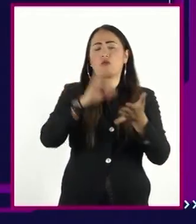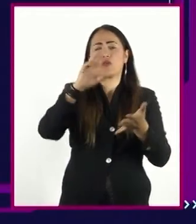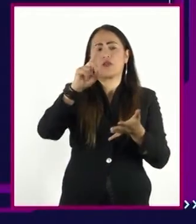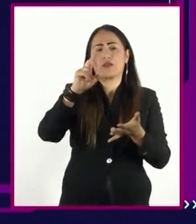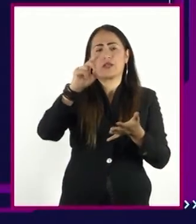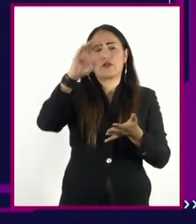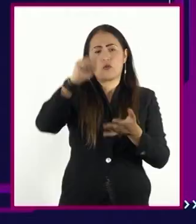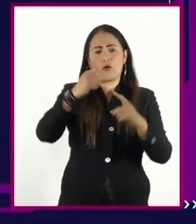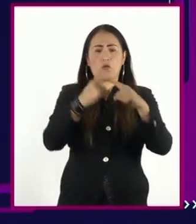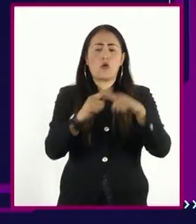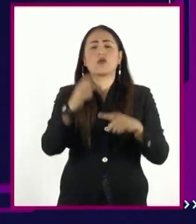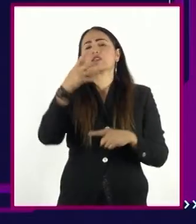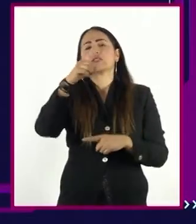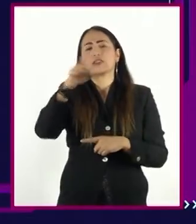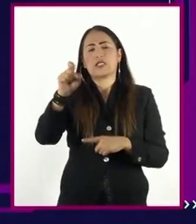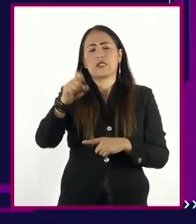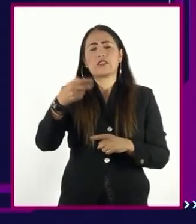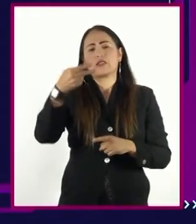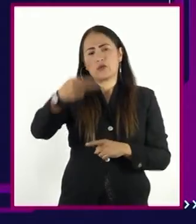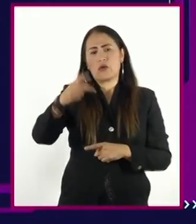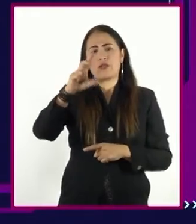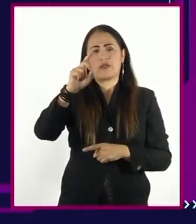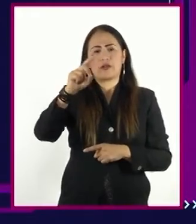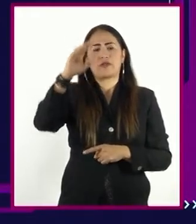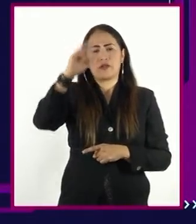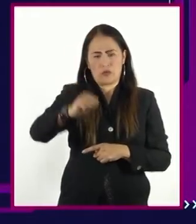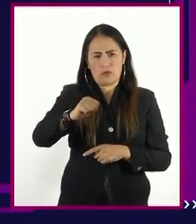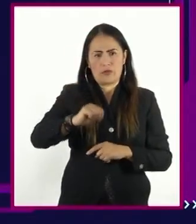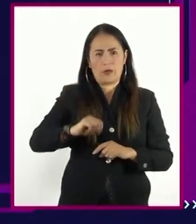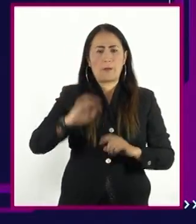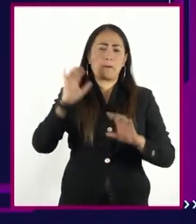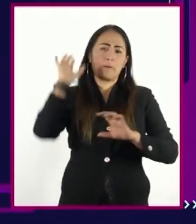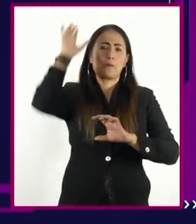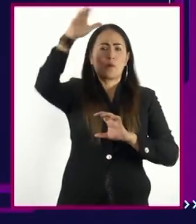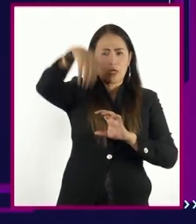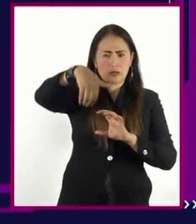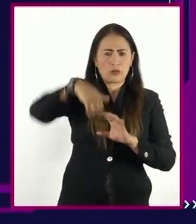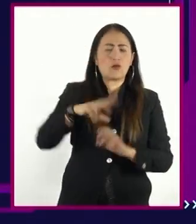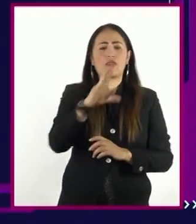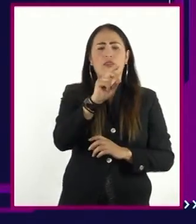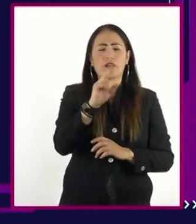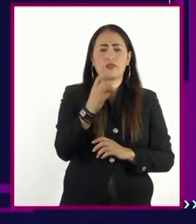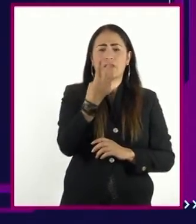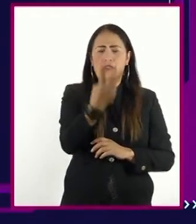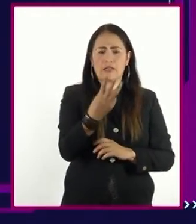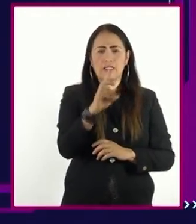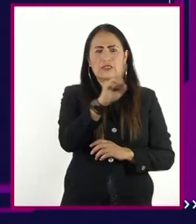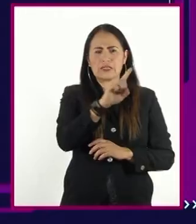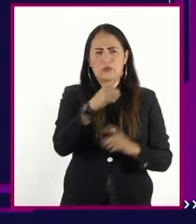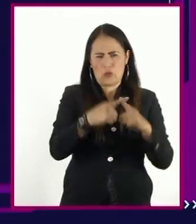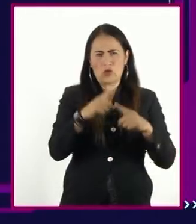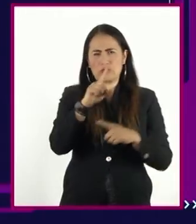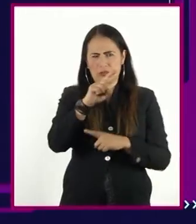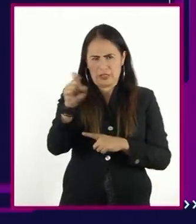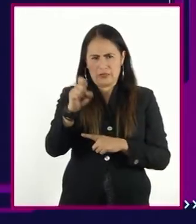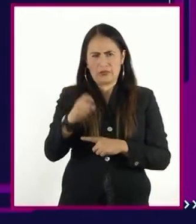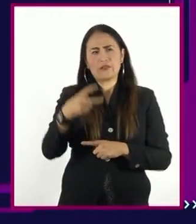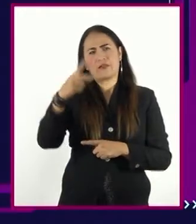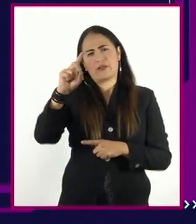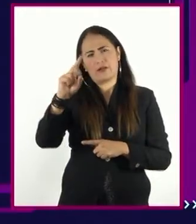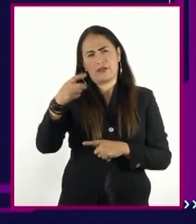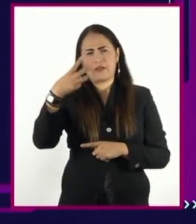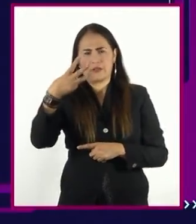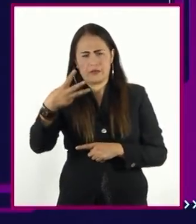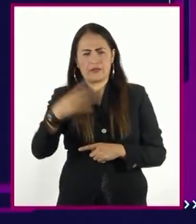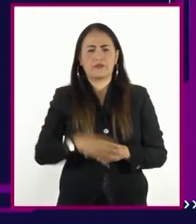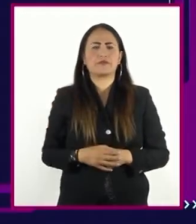por 100 igual a 39%. Básquetbol, 23 centésimos por 100 igual a 23%.